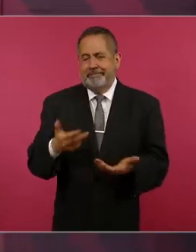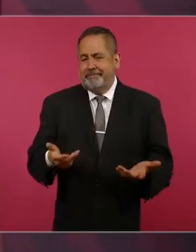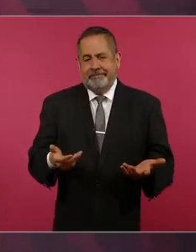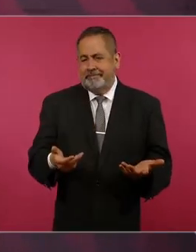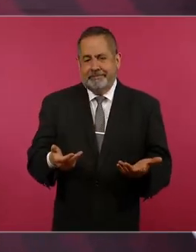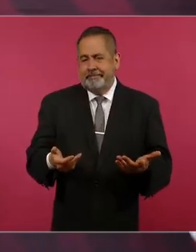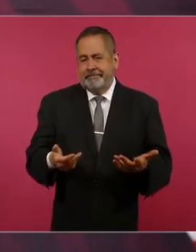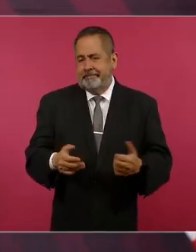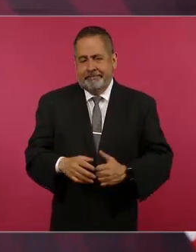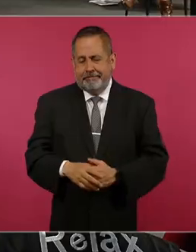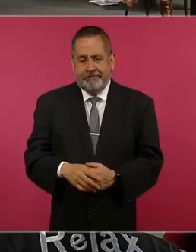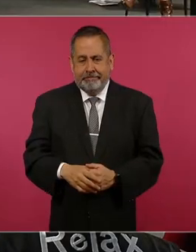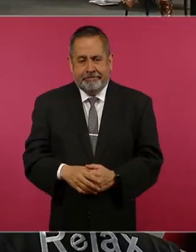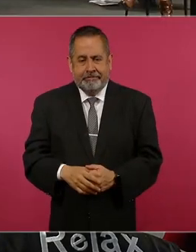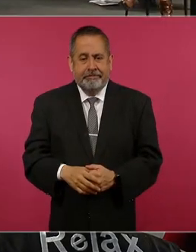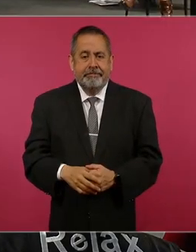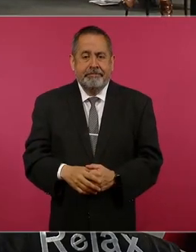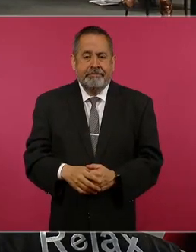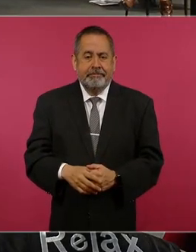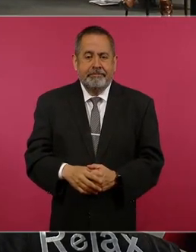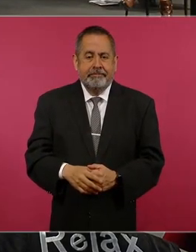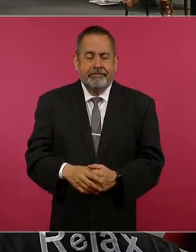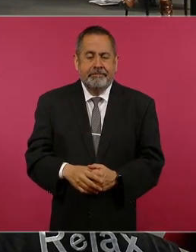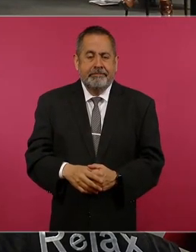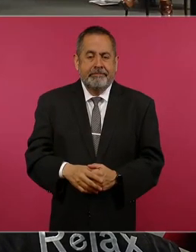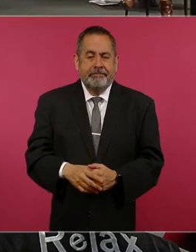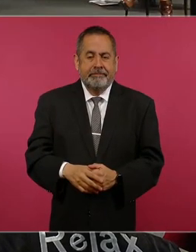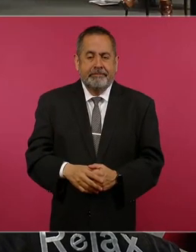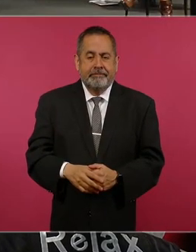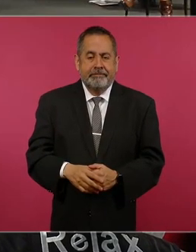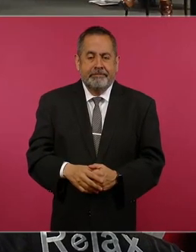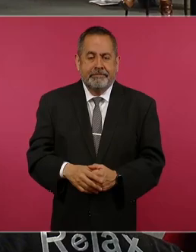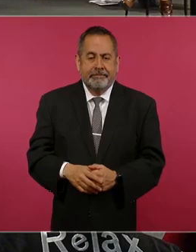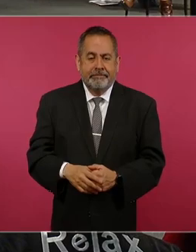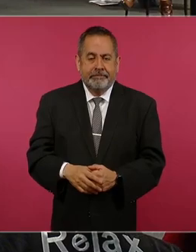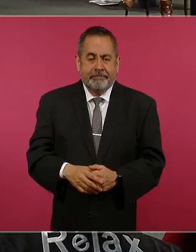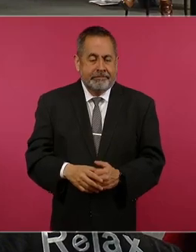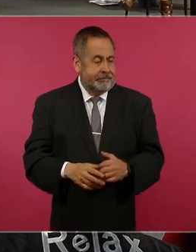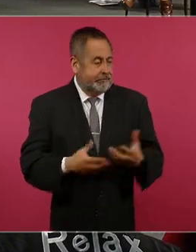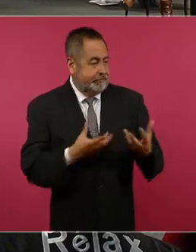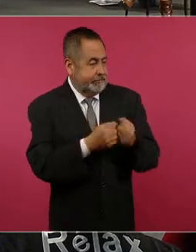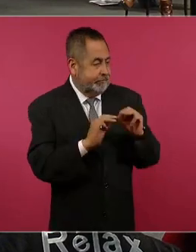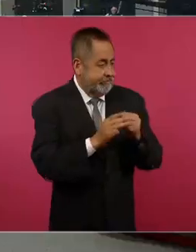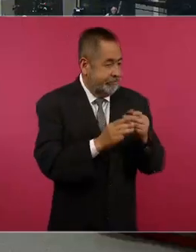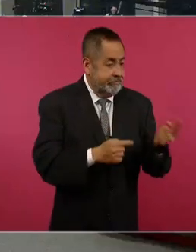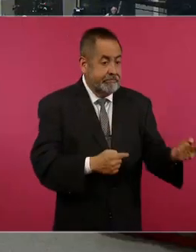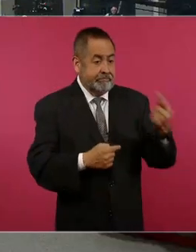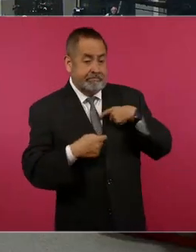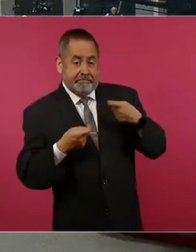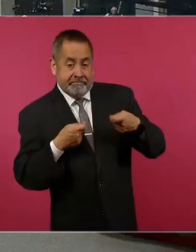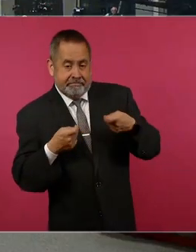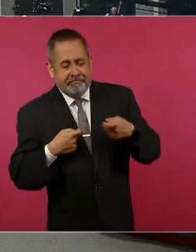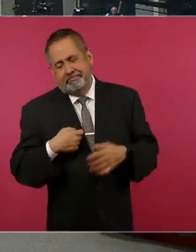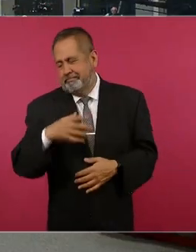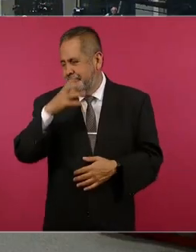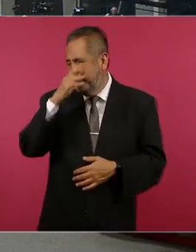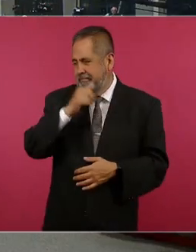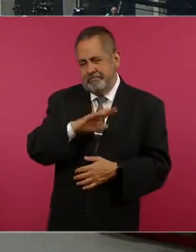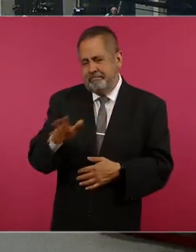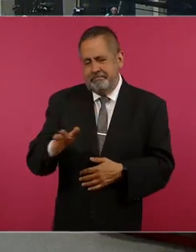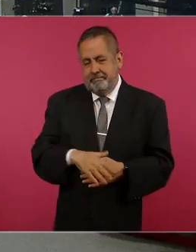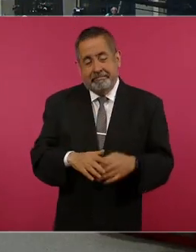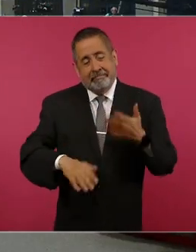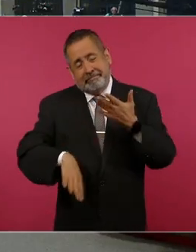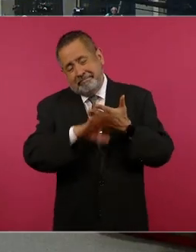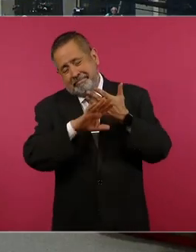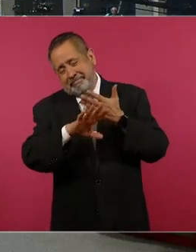no aguanto la lanzada